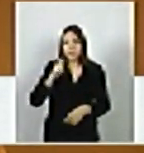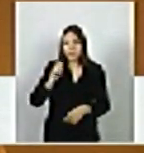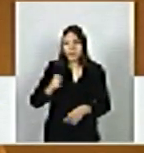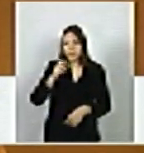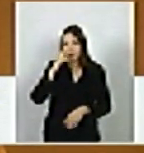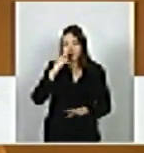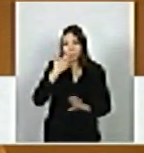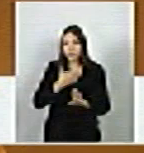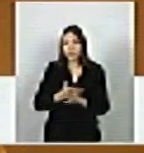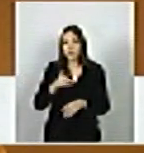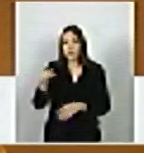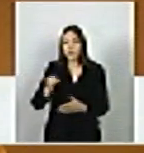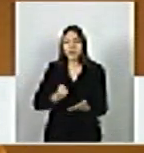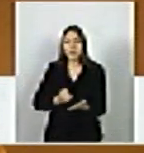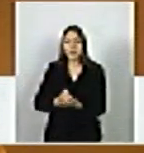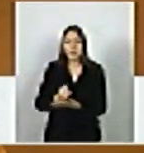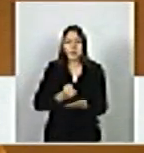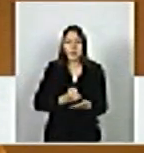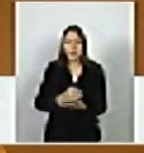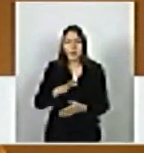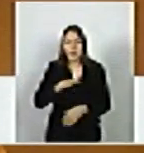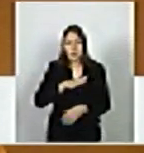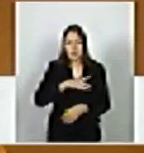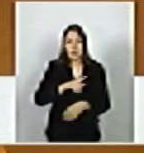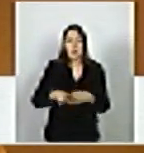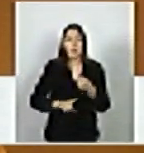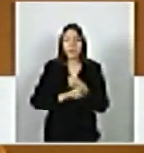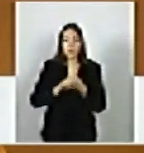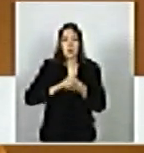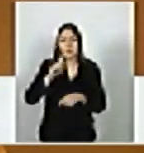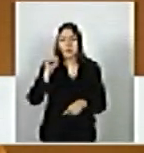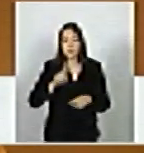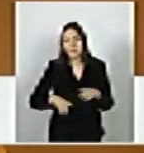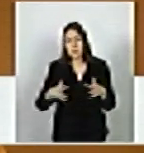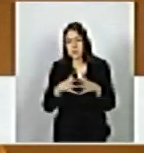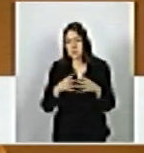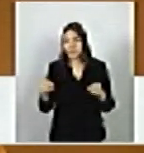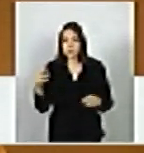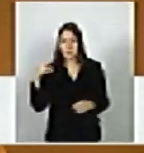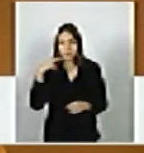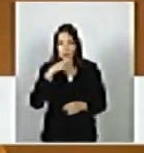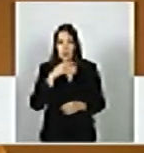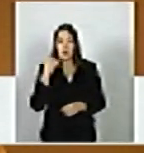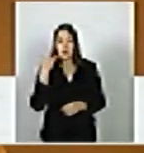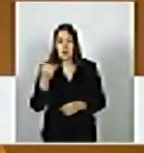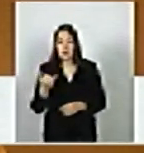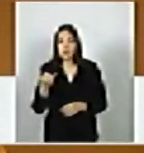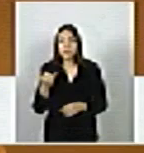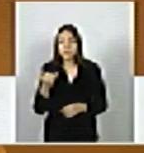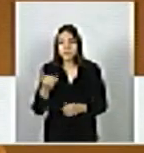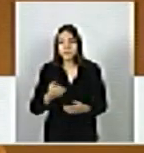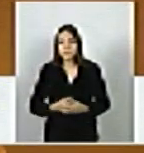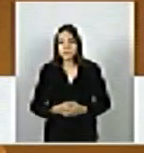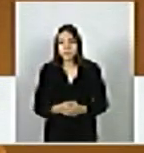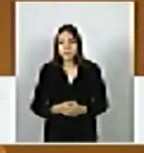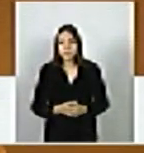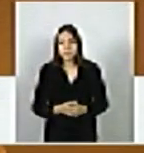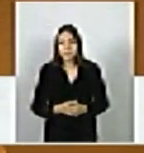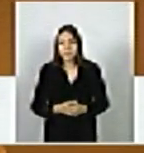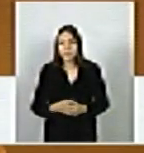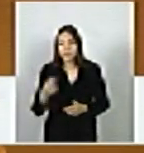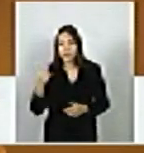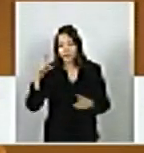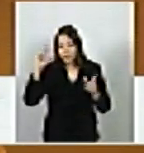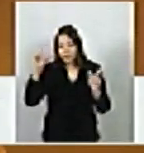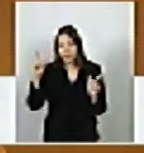las decisiones tomadas, que la situación se resuelva a la brevedad y que en la medida de lo posible se reduzcan